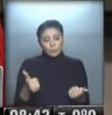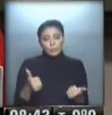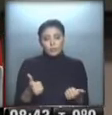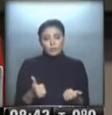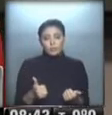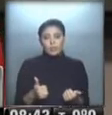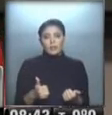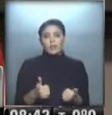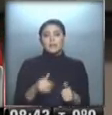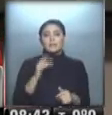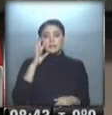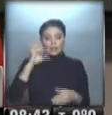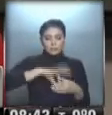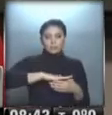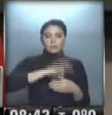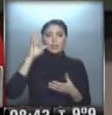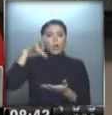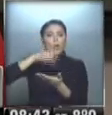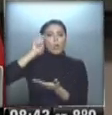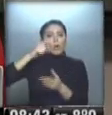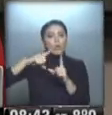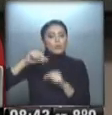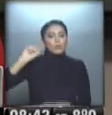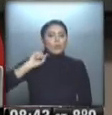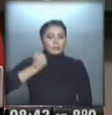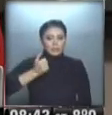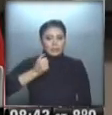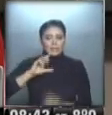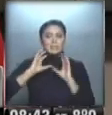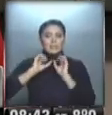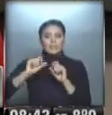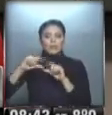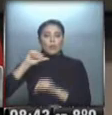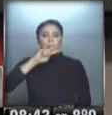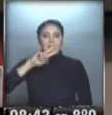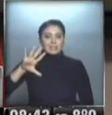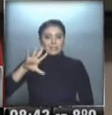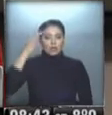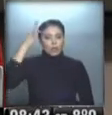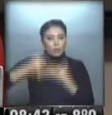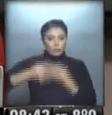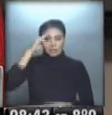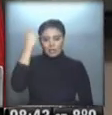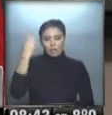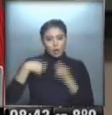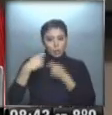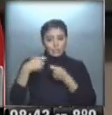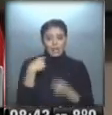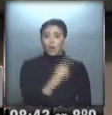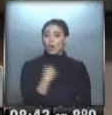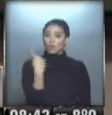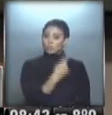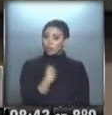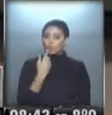al resultado sorteado el juzgado número 13 secretaria 25 de la justicia nacional comercial nosotros